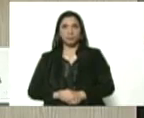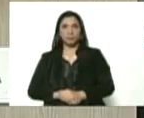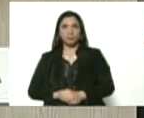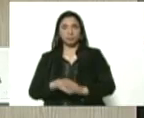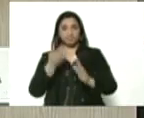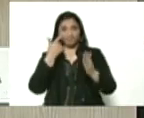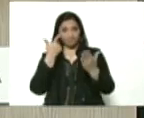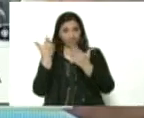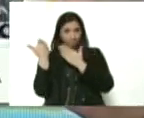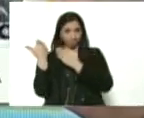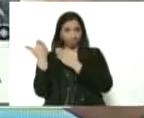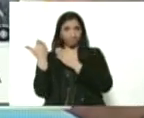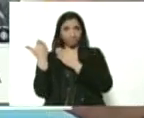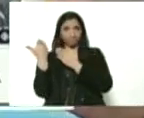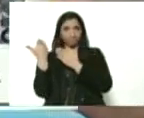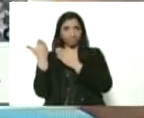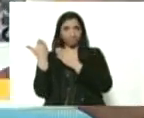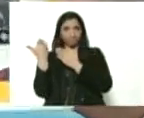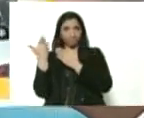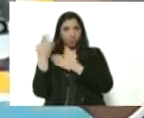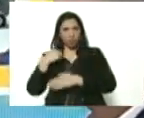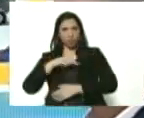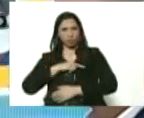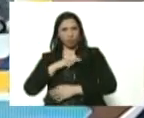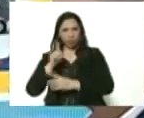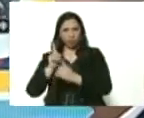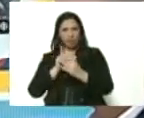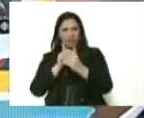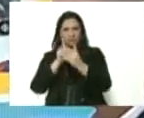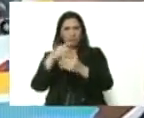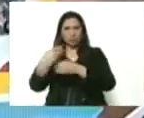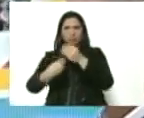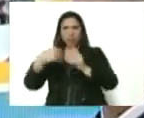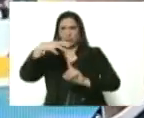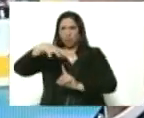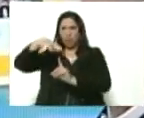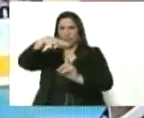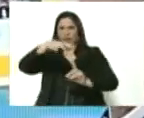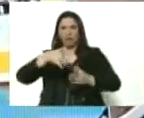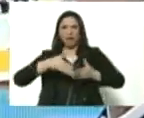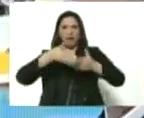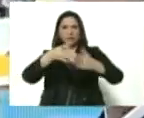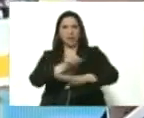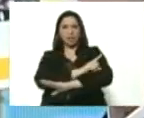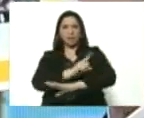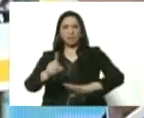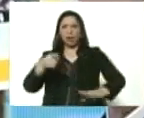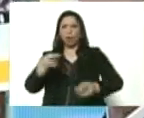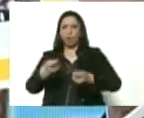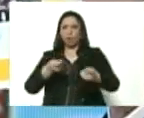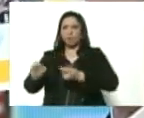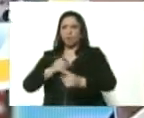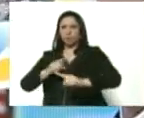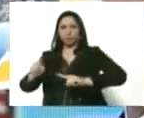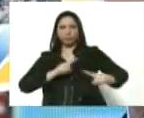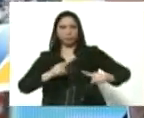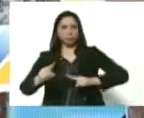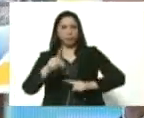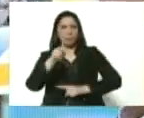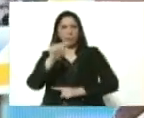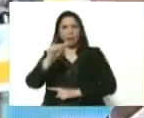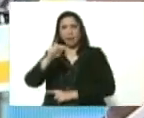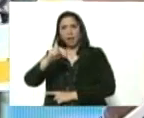Aquí tenemos el seguimiento que hicimos por radar de la lancha rápida coordinada, dirigida por